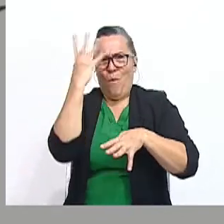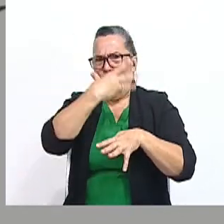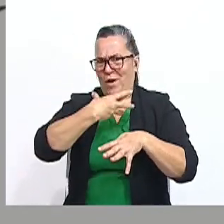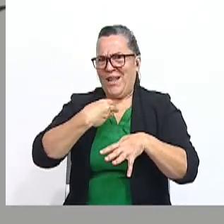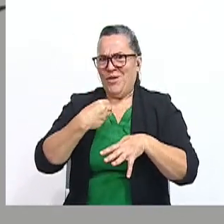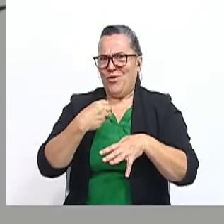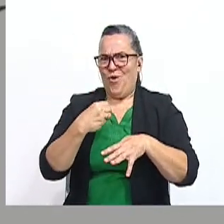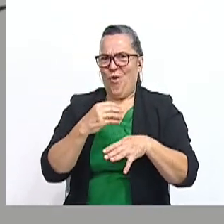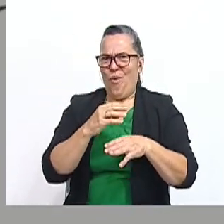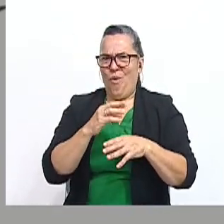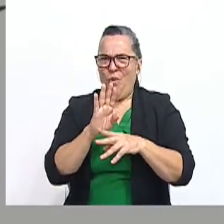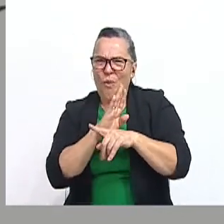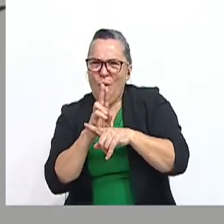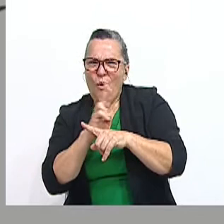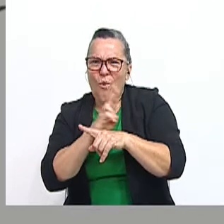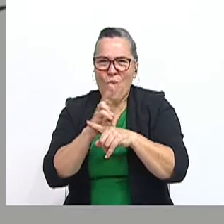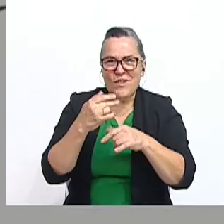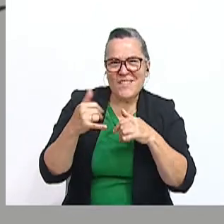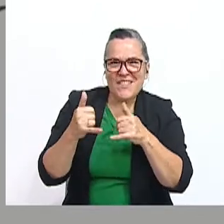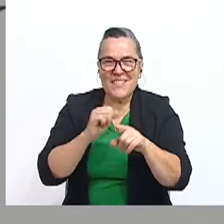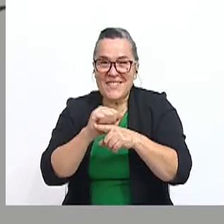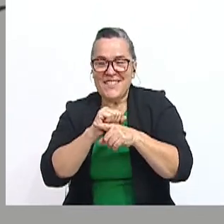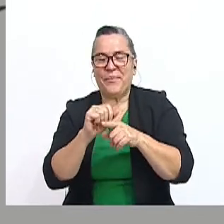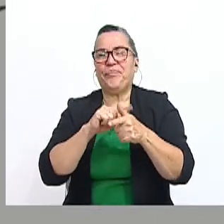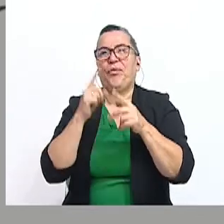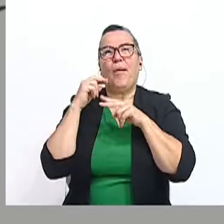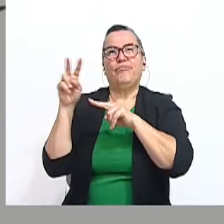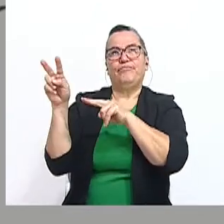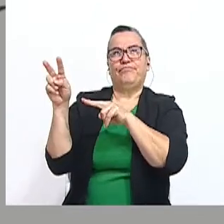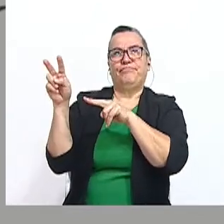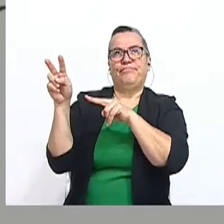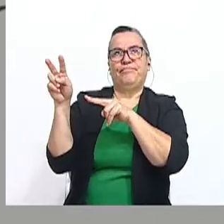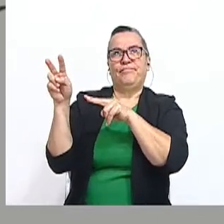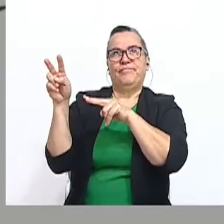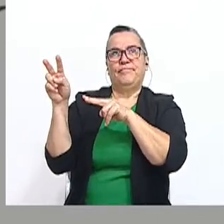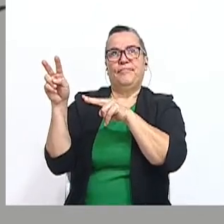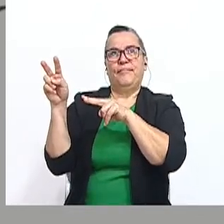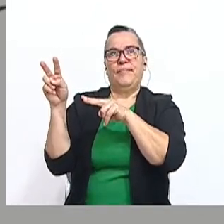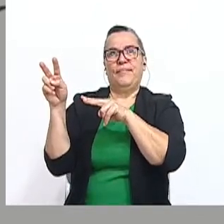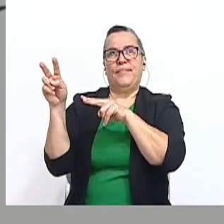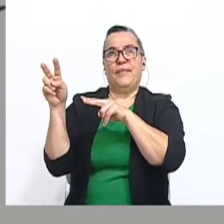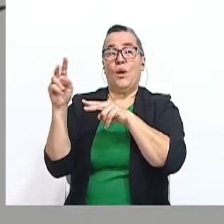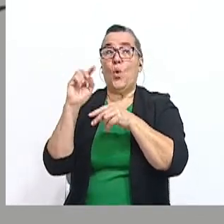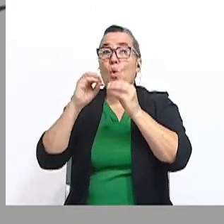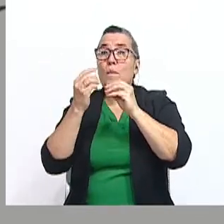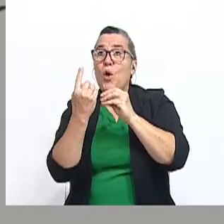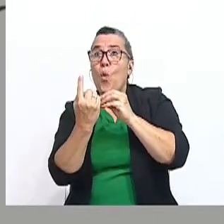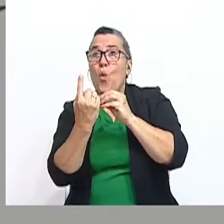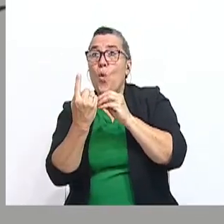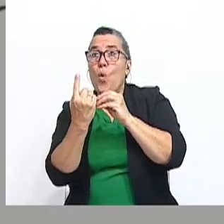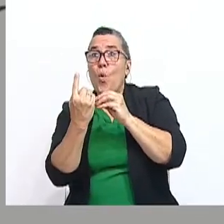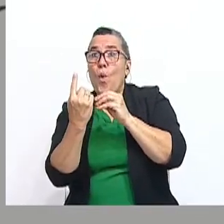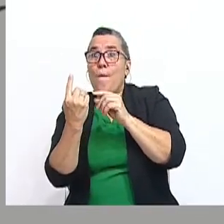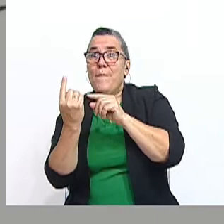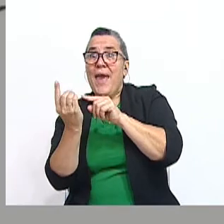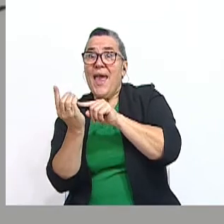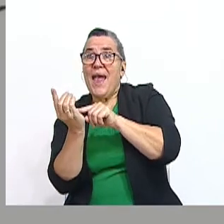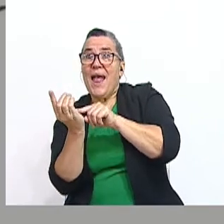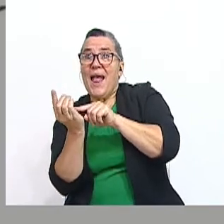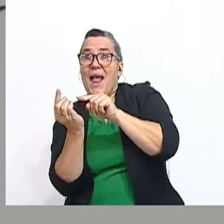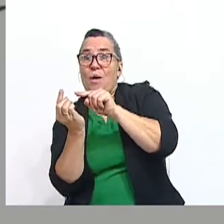acuerdo? Entonces, vean lo que va a pasar con los ángulos alternos internos, vean donde el ángulo 1 viene, uy, vean qué chiva, cómo